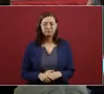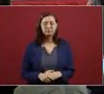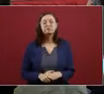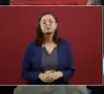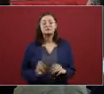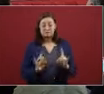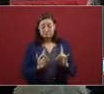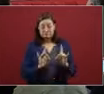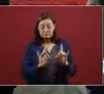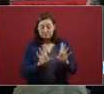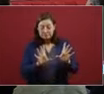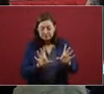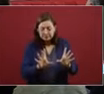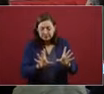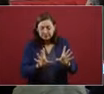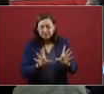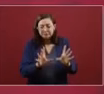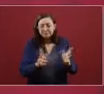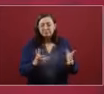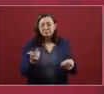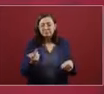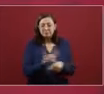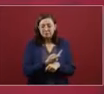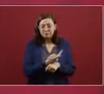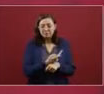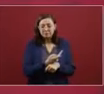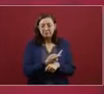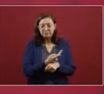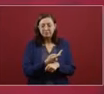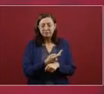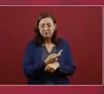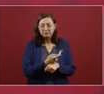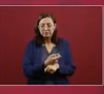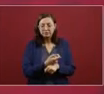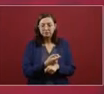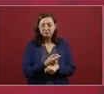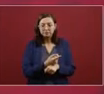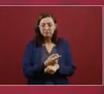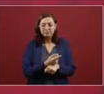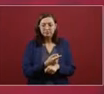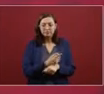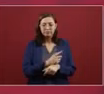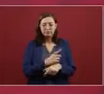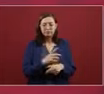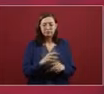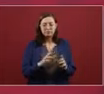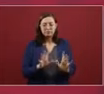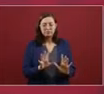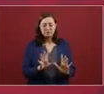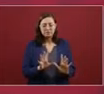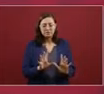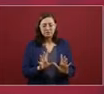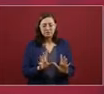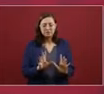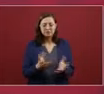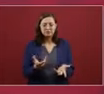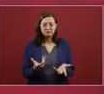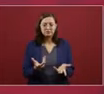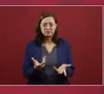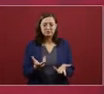situación que se presentó, por lo que corresponde al gobierno